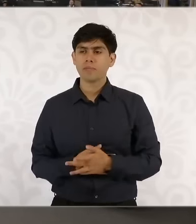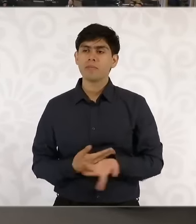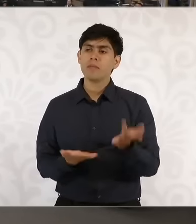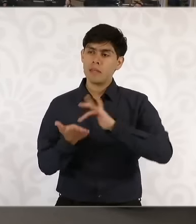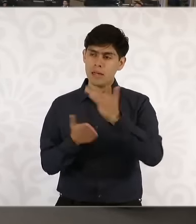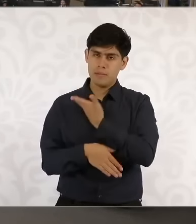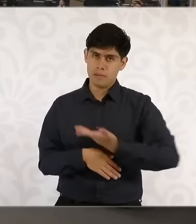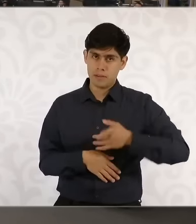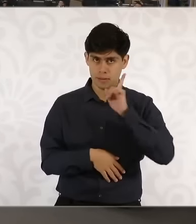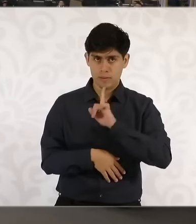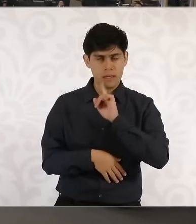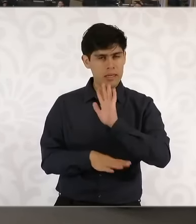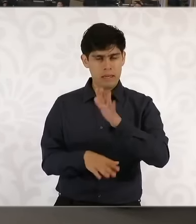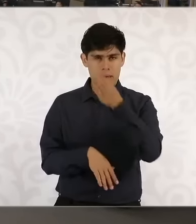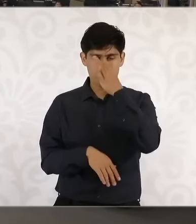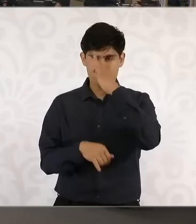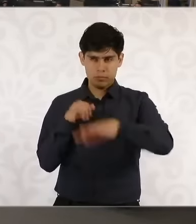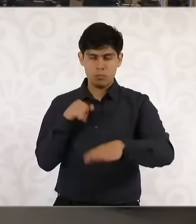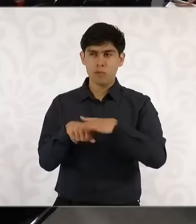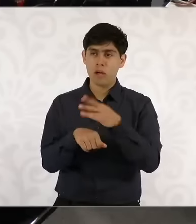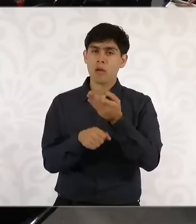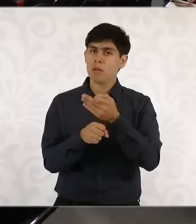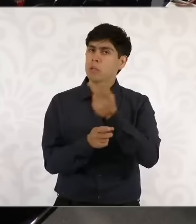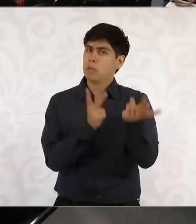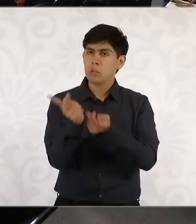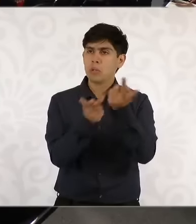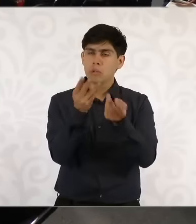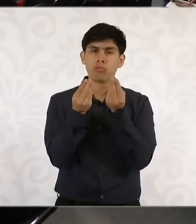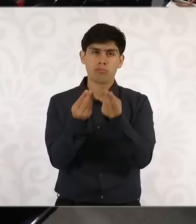muchas las preguntas.